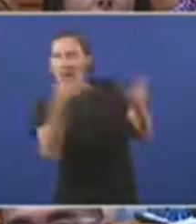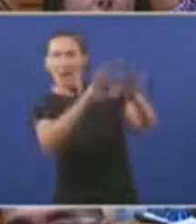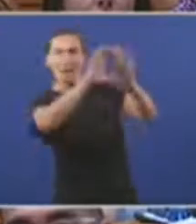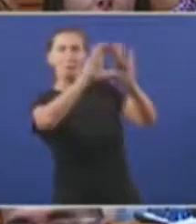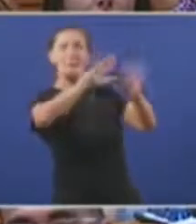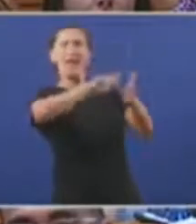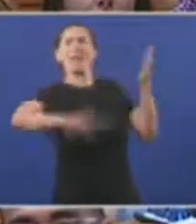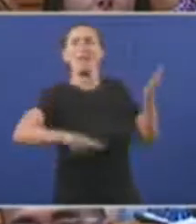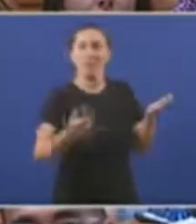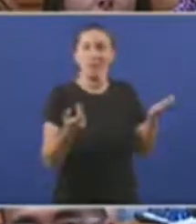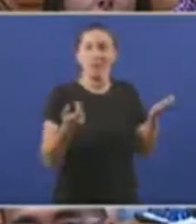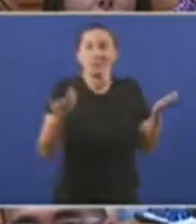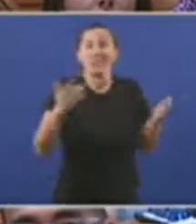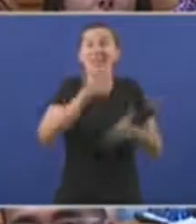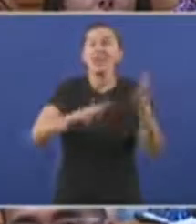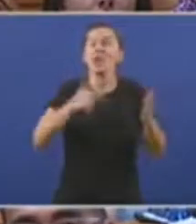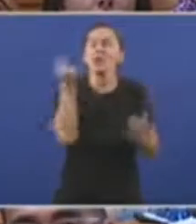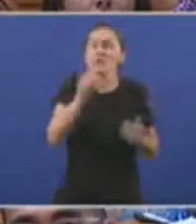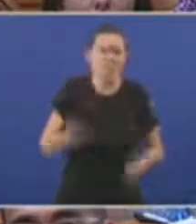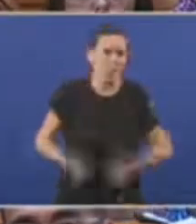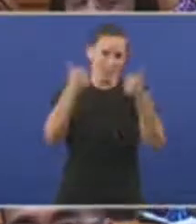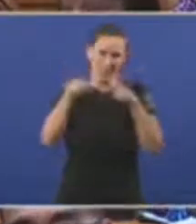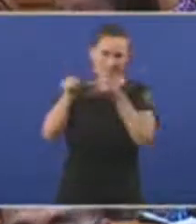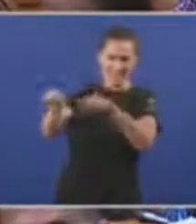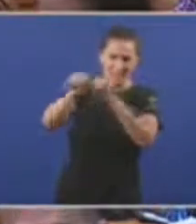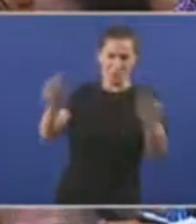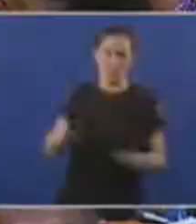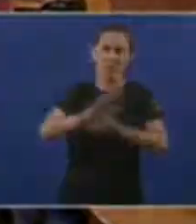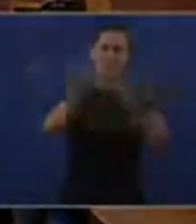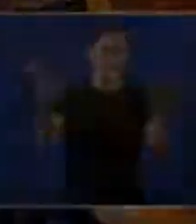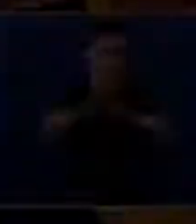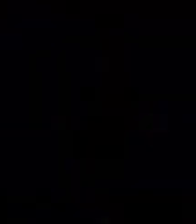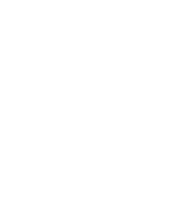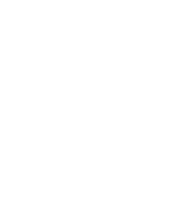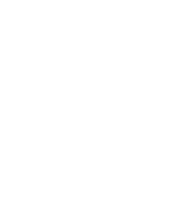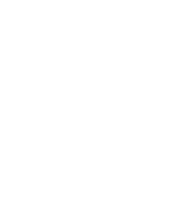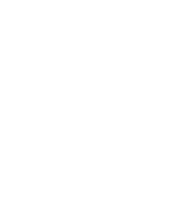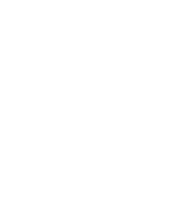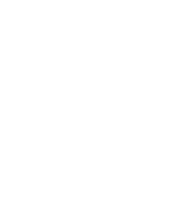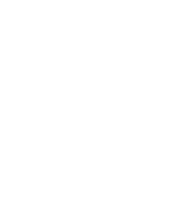Galiza non necesita máis excusas. Galiza necesita... Señora Pontón, terminou o seu tempo.